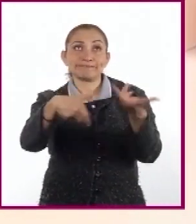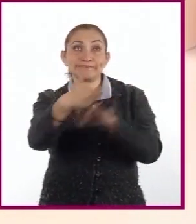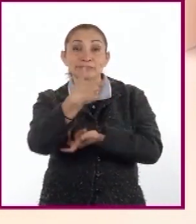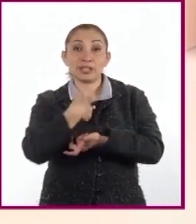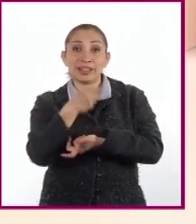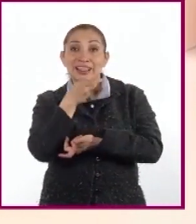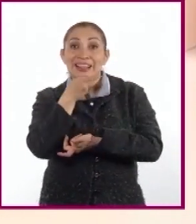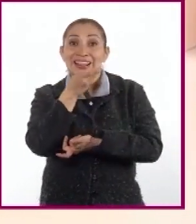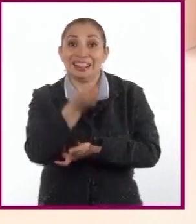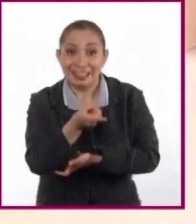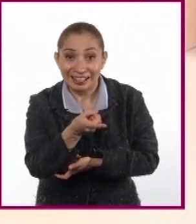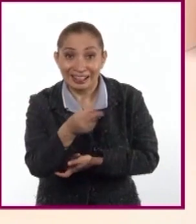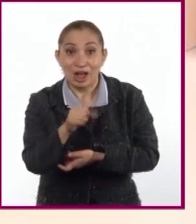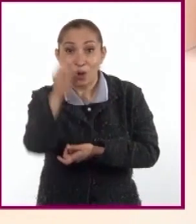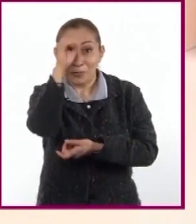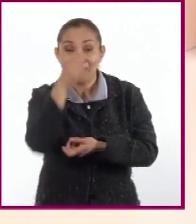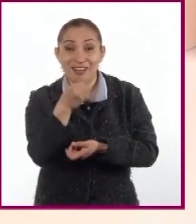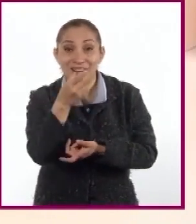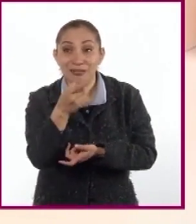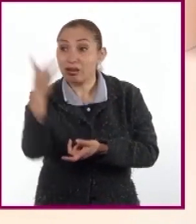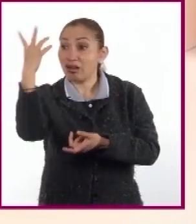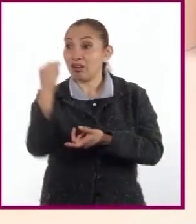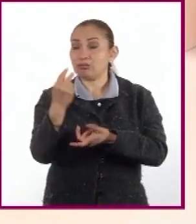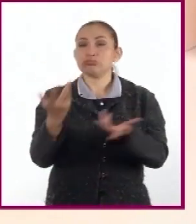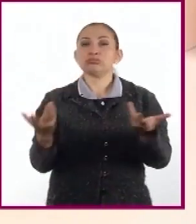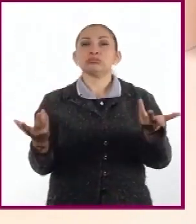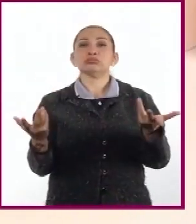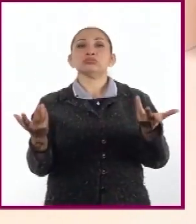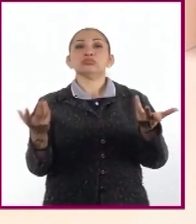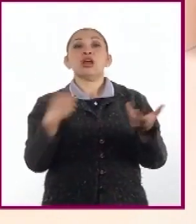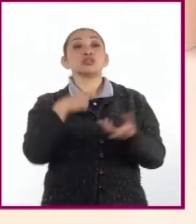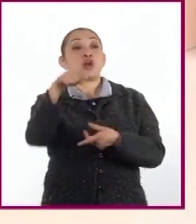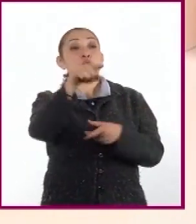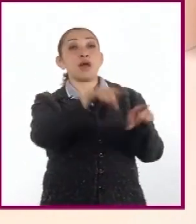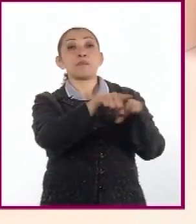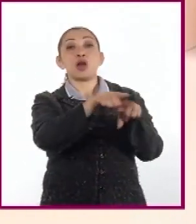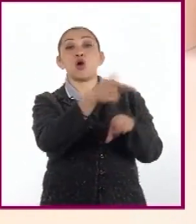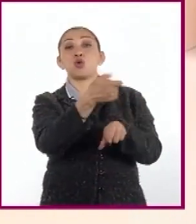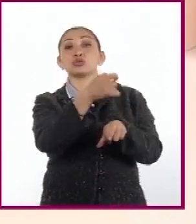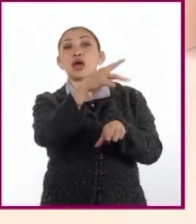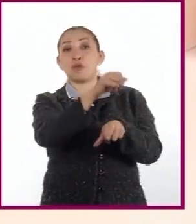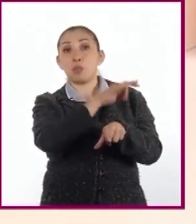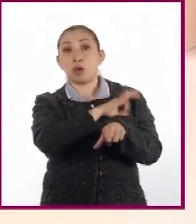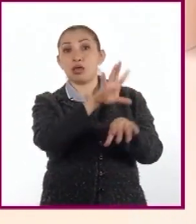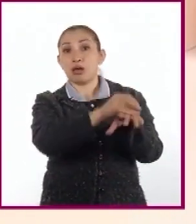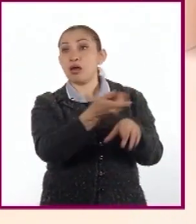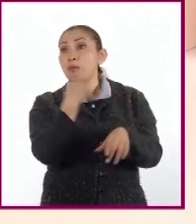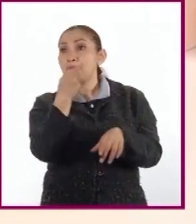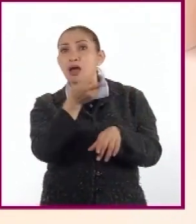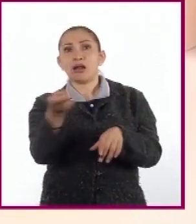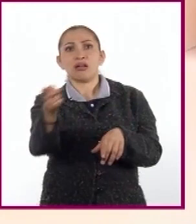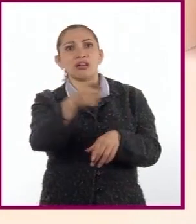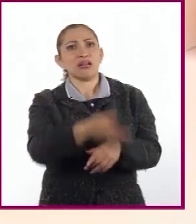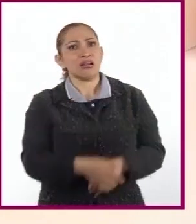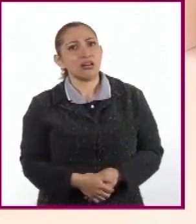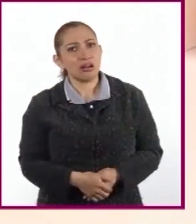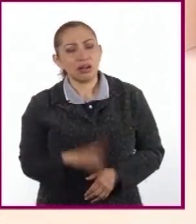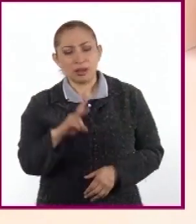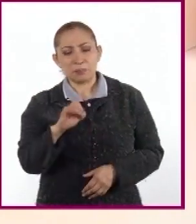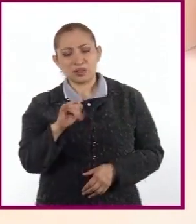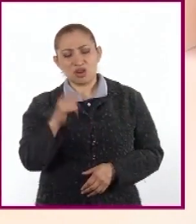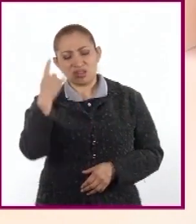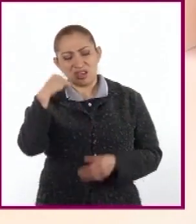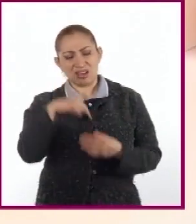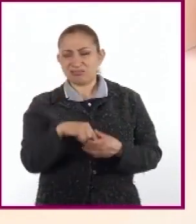cuando quiere decir algo u opinar no se lo permiten, pues solo su hermano Gustavo tiene permiso para hacerlo. Victoria se